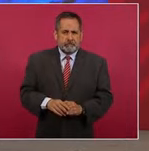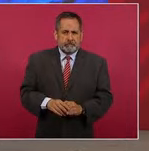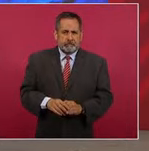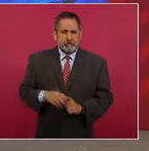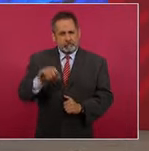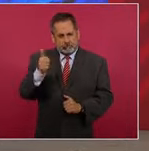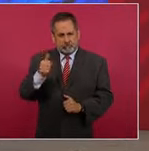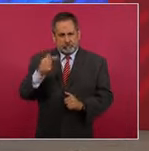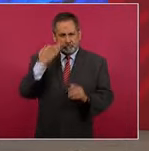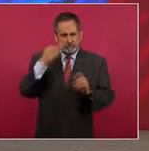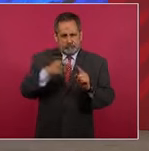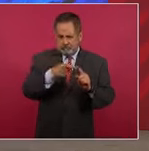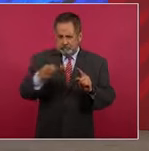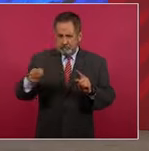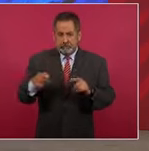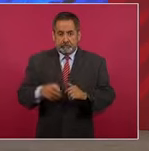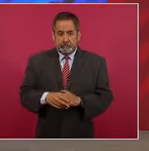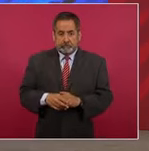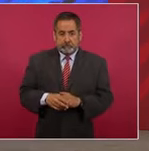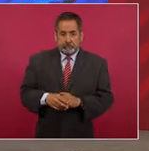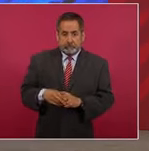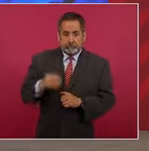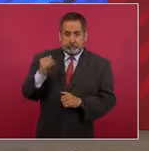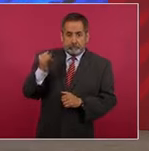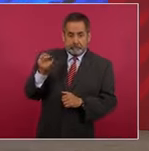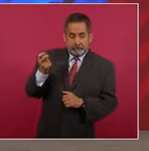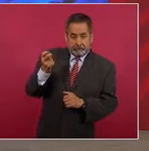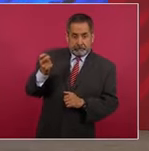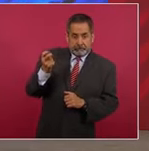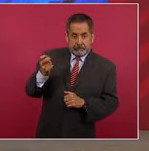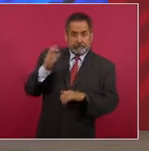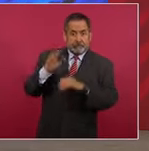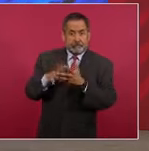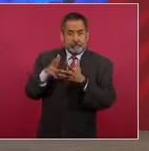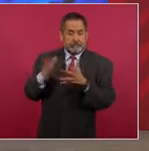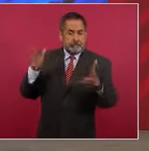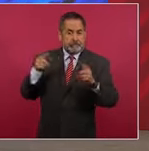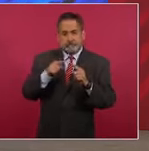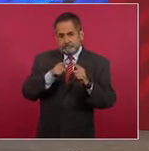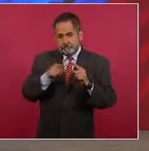tramo. Este es el más grande.